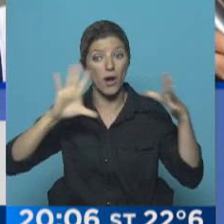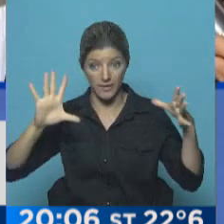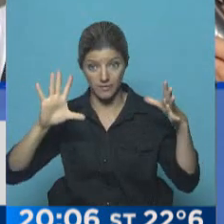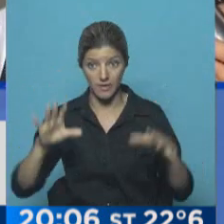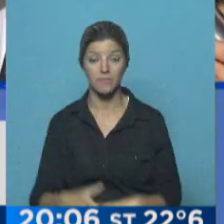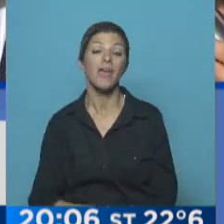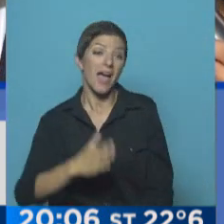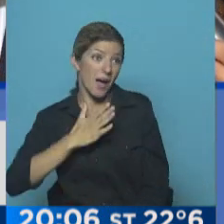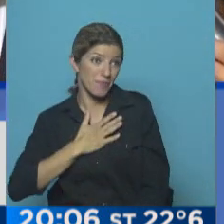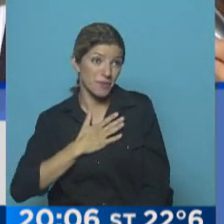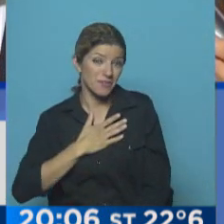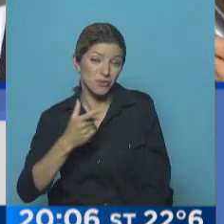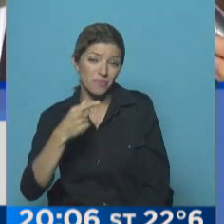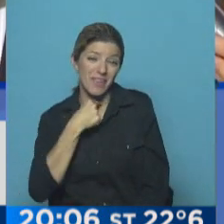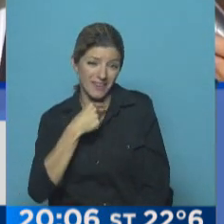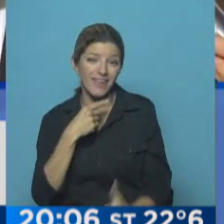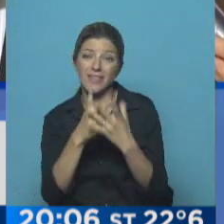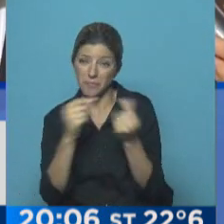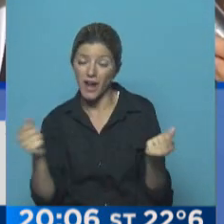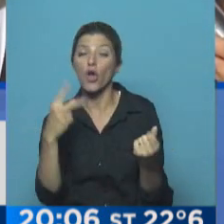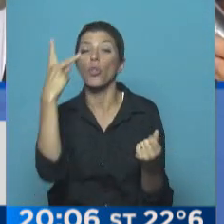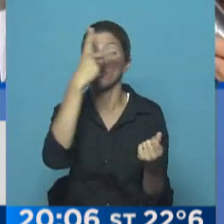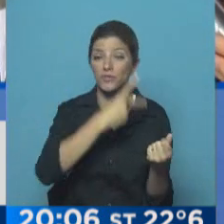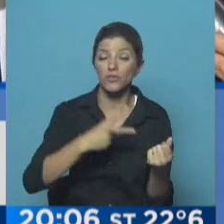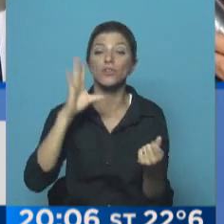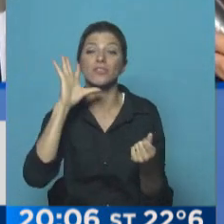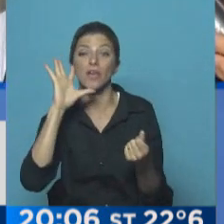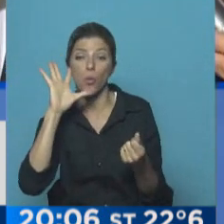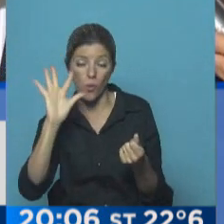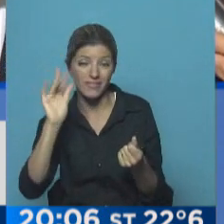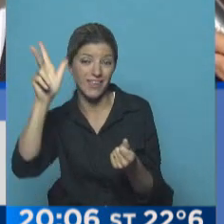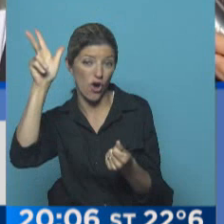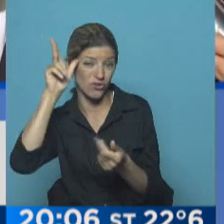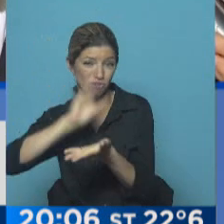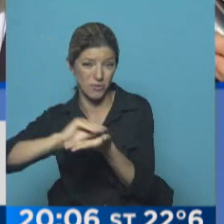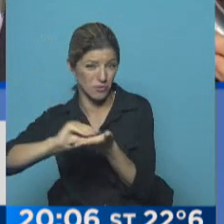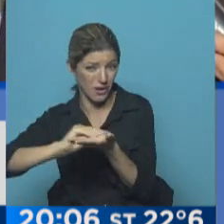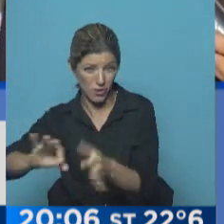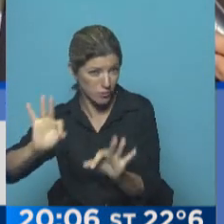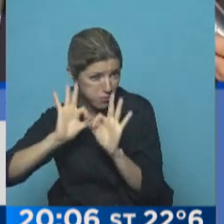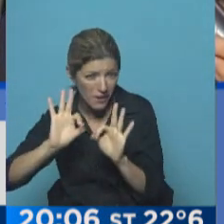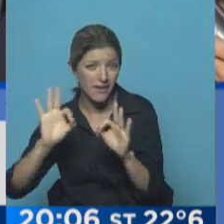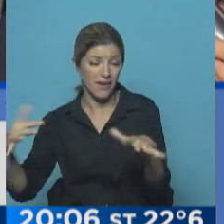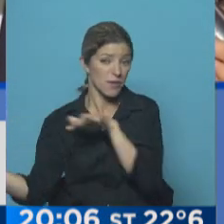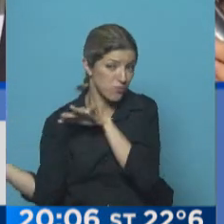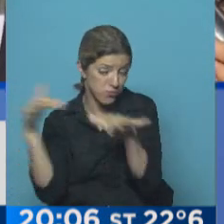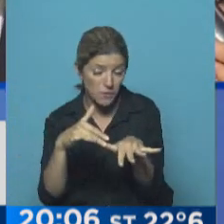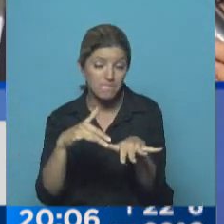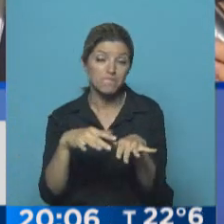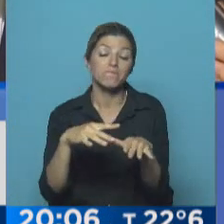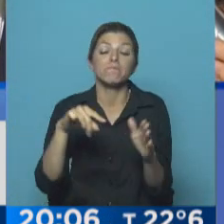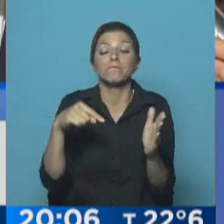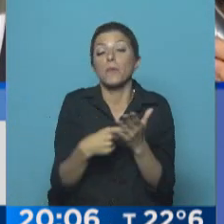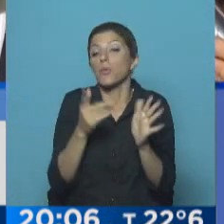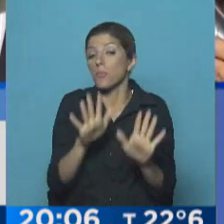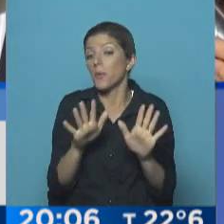hubiese gustado terminar con los 258 diputados restantes presentes en el cuerpo, pero bueno,